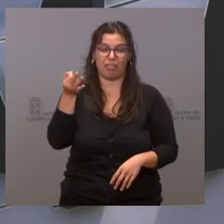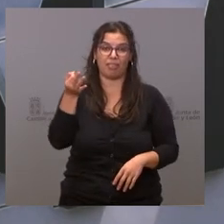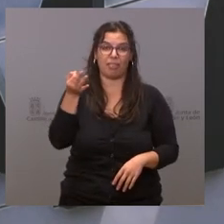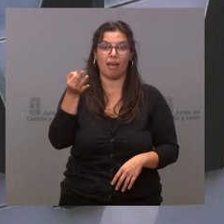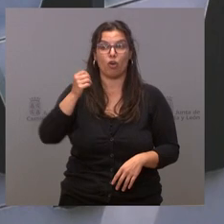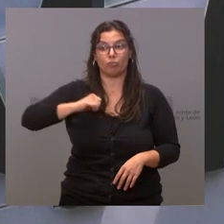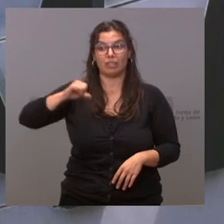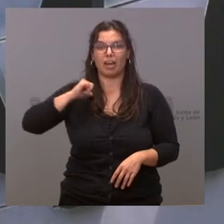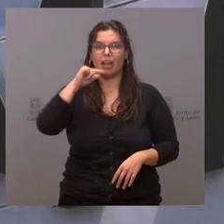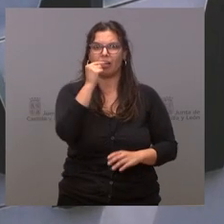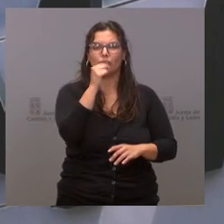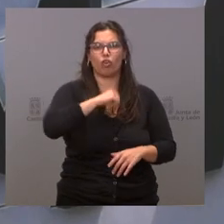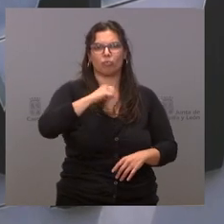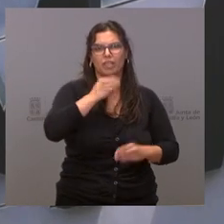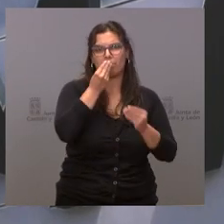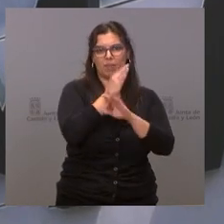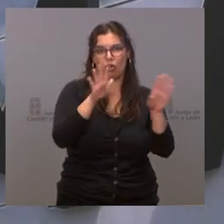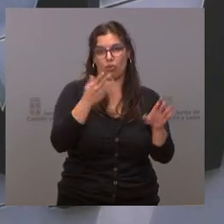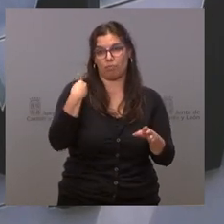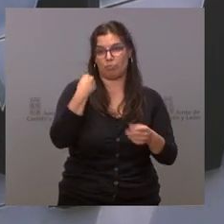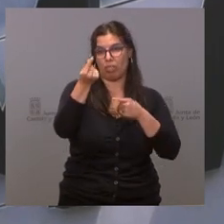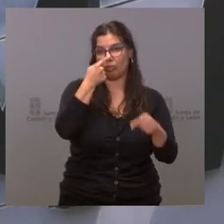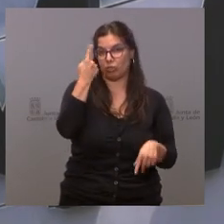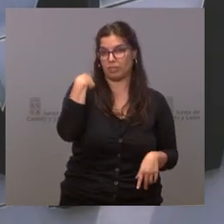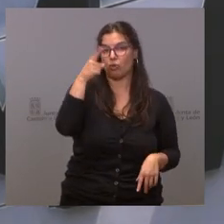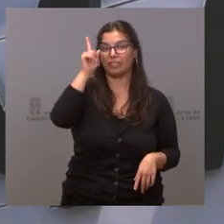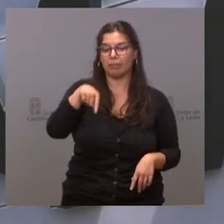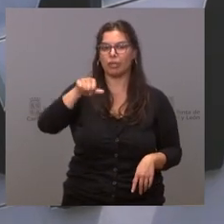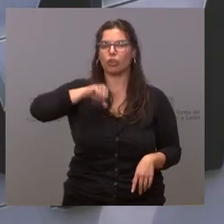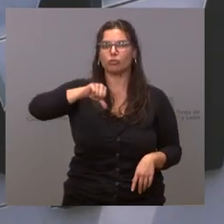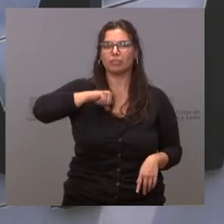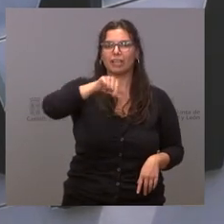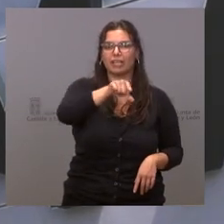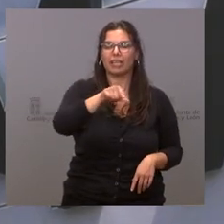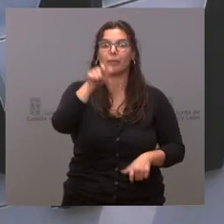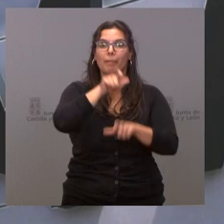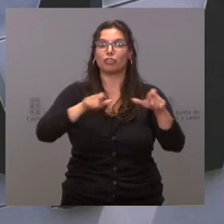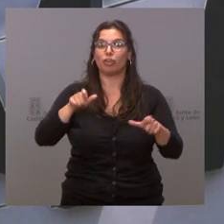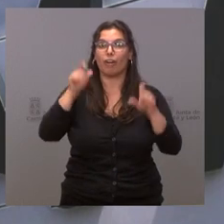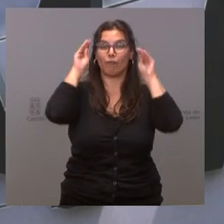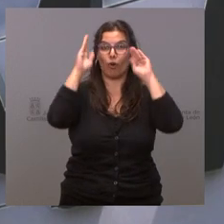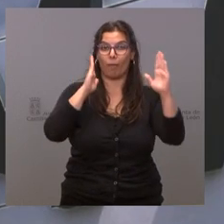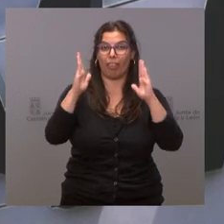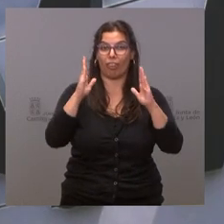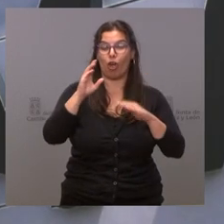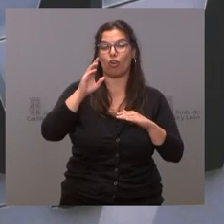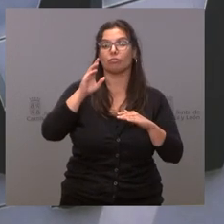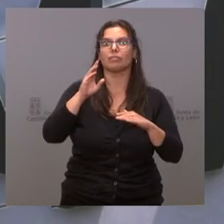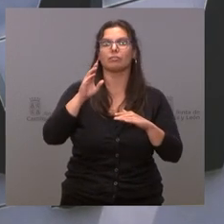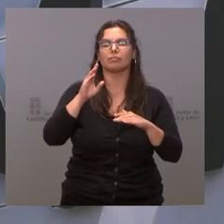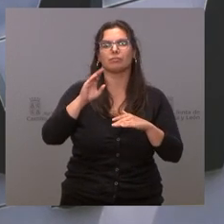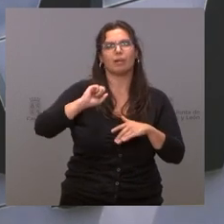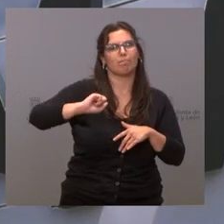hospitalaria del 2021 es el hospital con el mayor número de residentes de la comunidad se ha incrementado